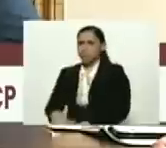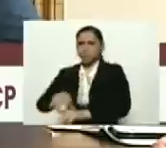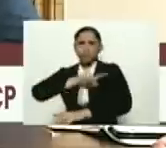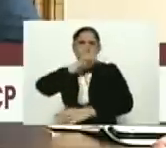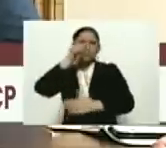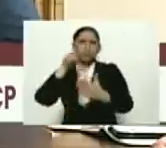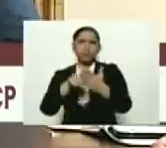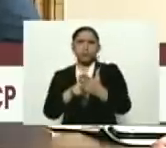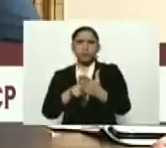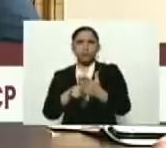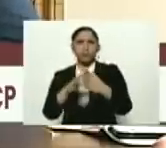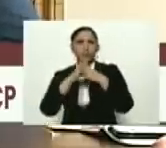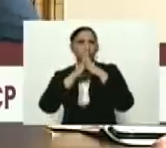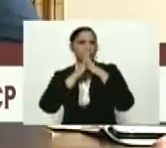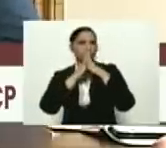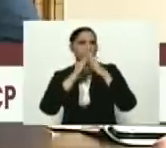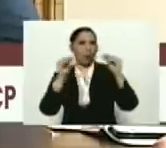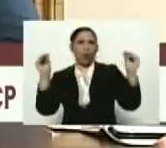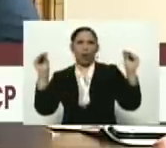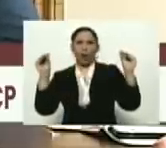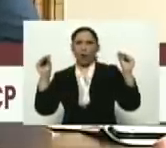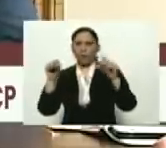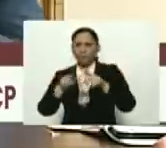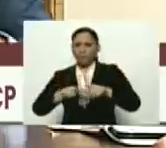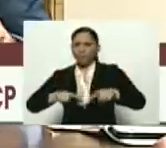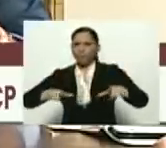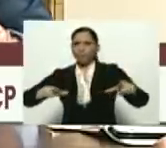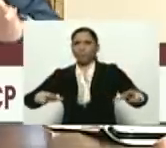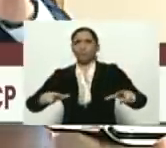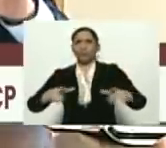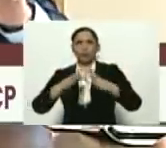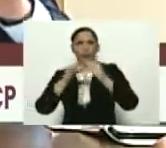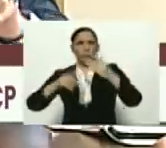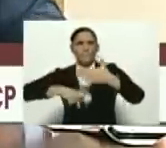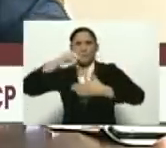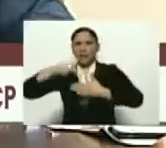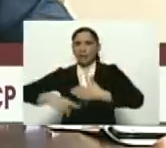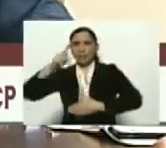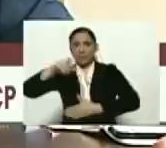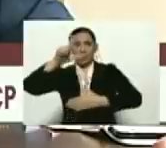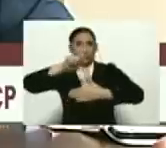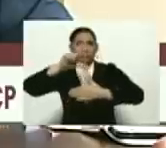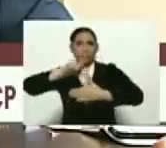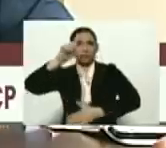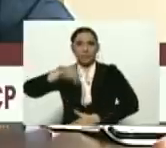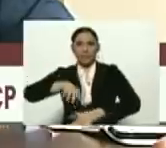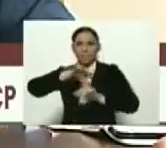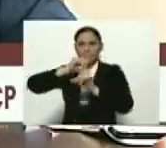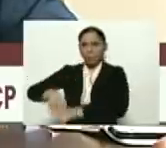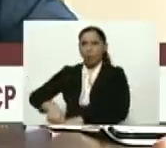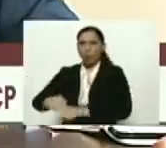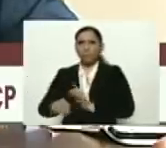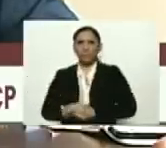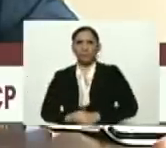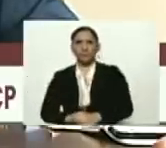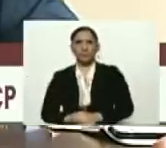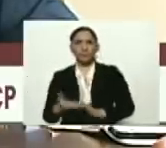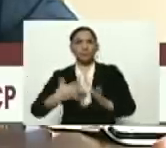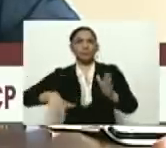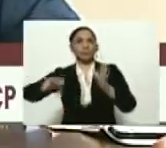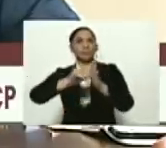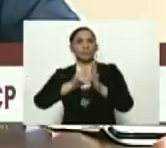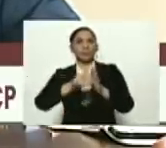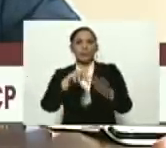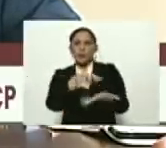en todos los escenarios, en todos los planos y en América Latina también. Volveremos